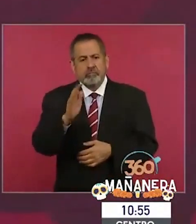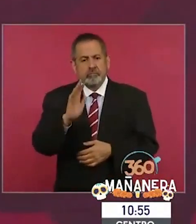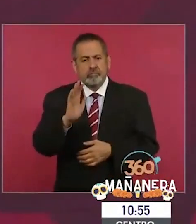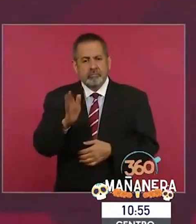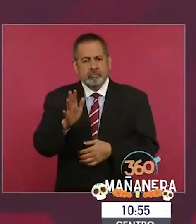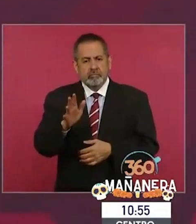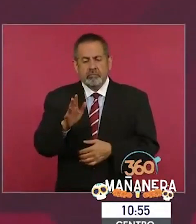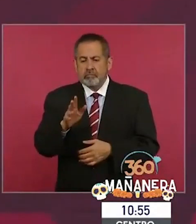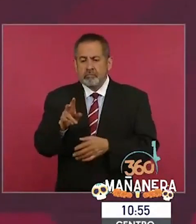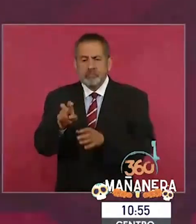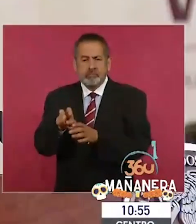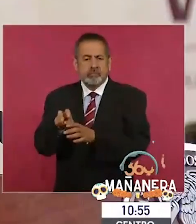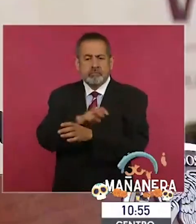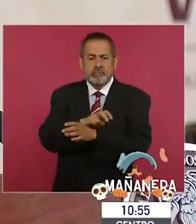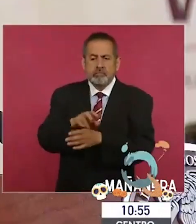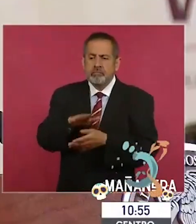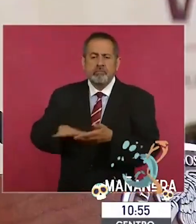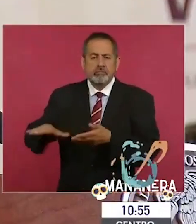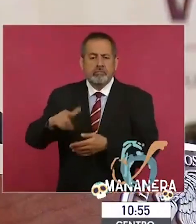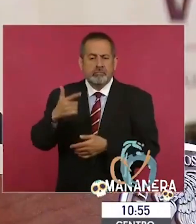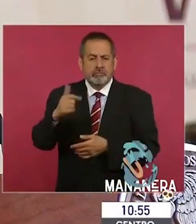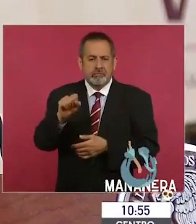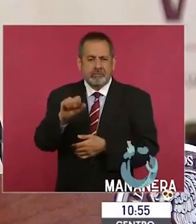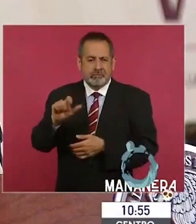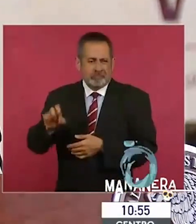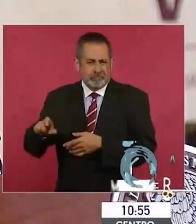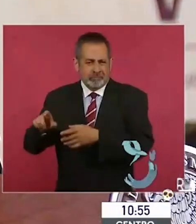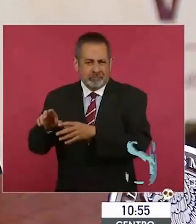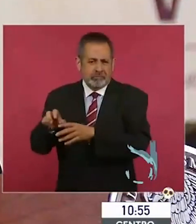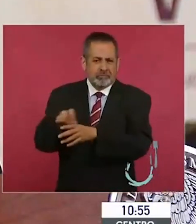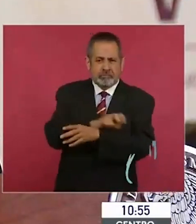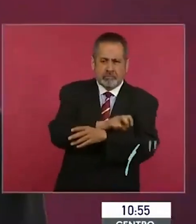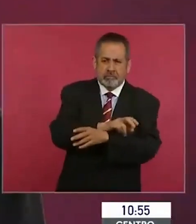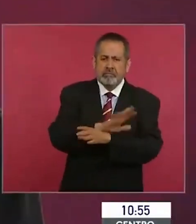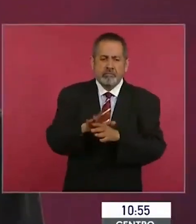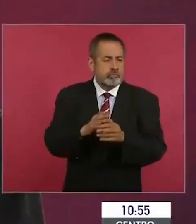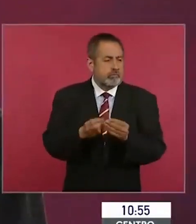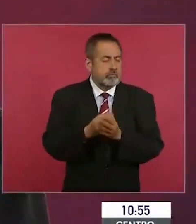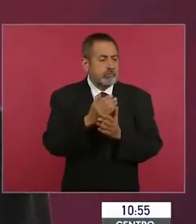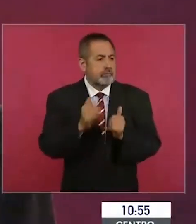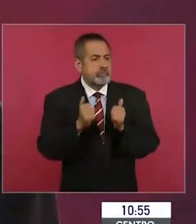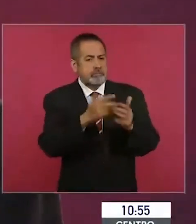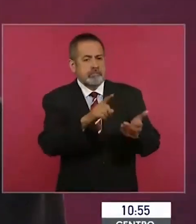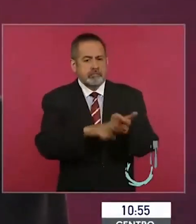de Gaza y va en camino al Cairo.